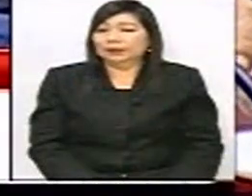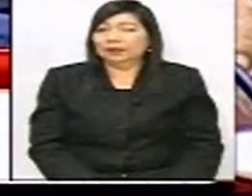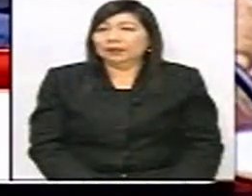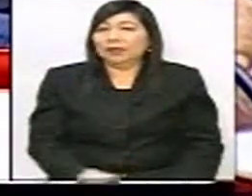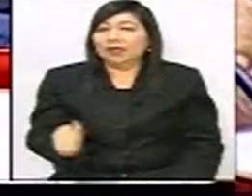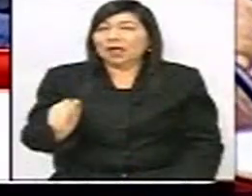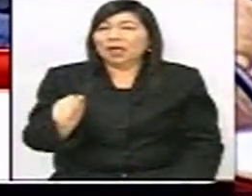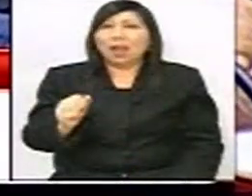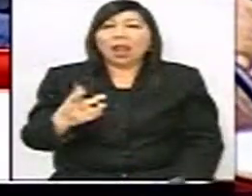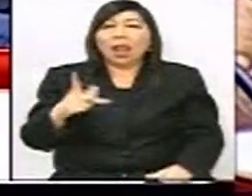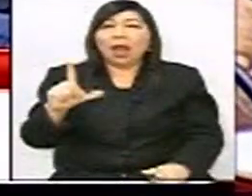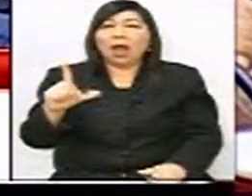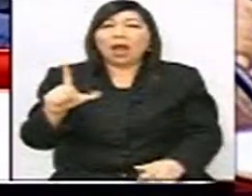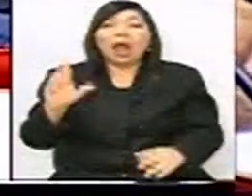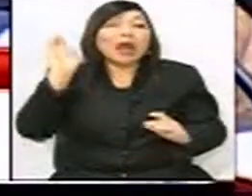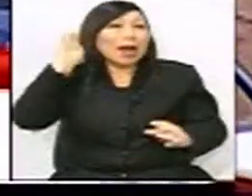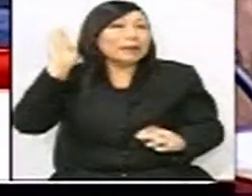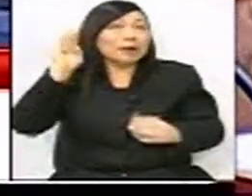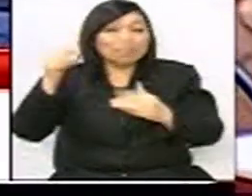industrial.